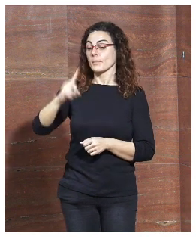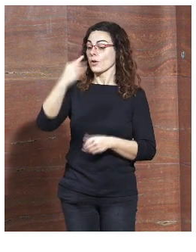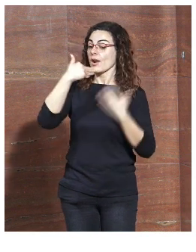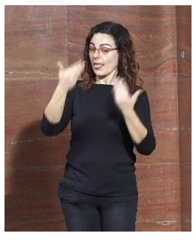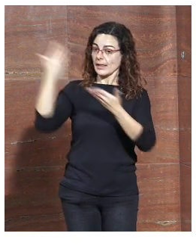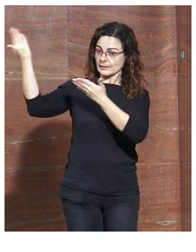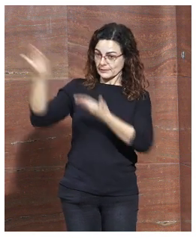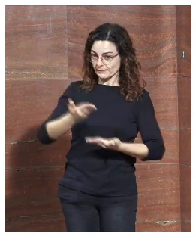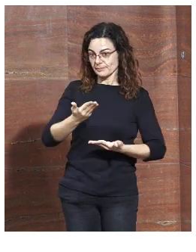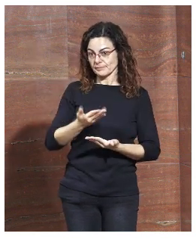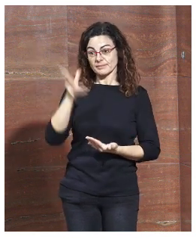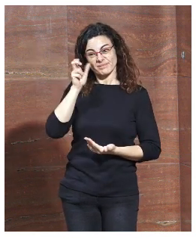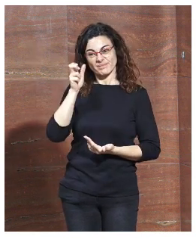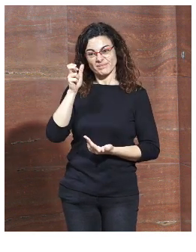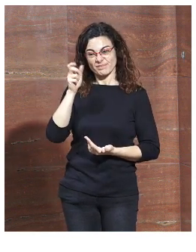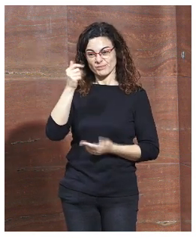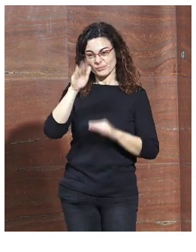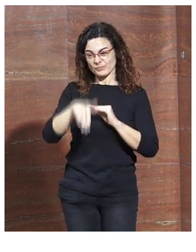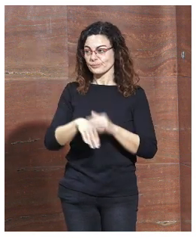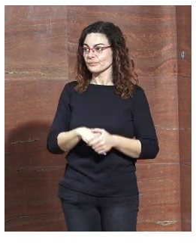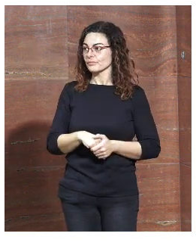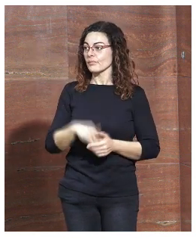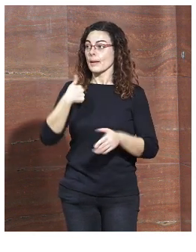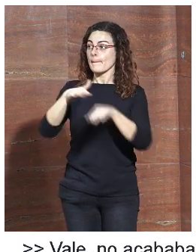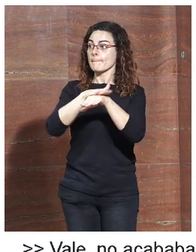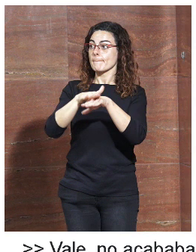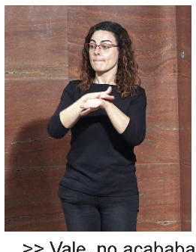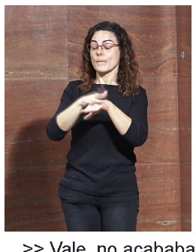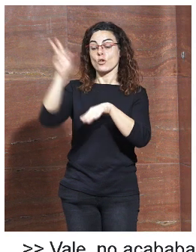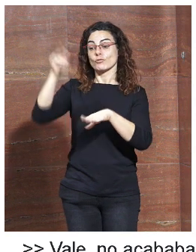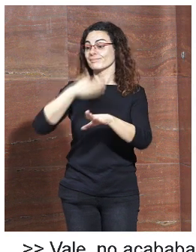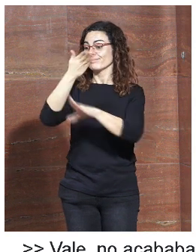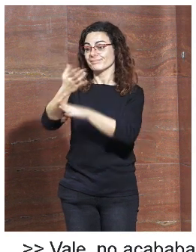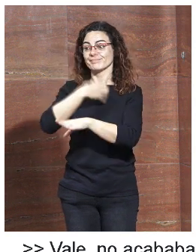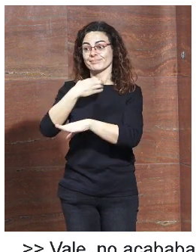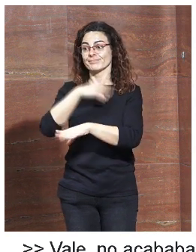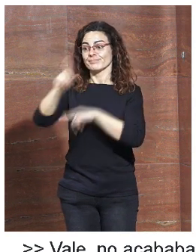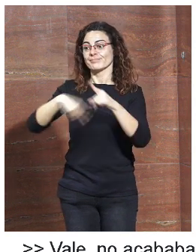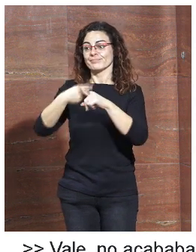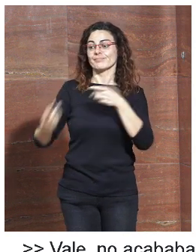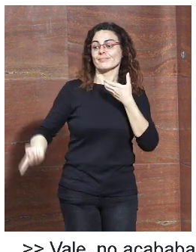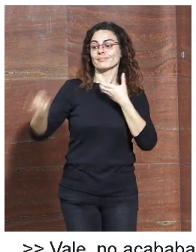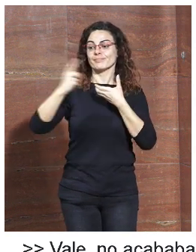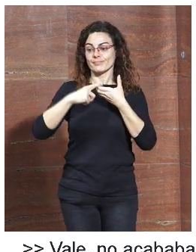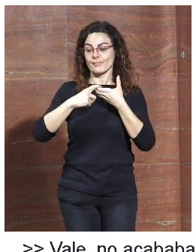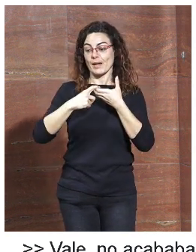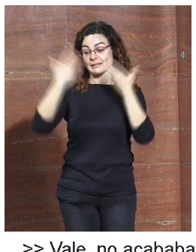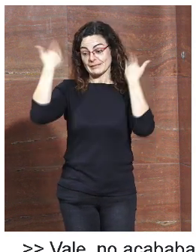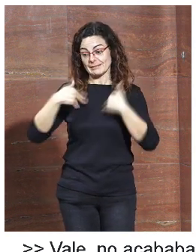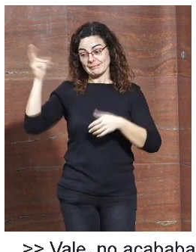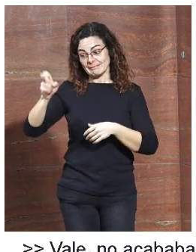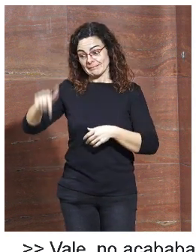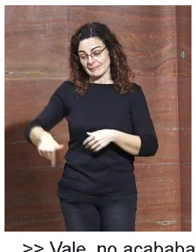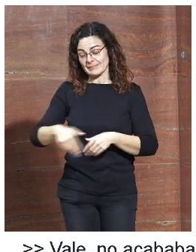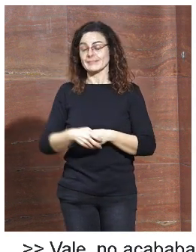invitación y disculpas por no poder asistir presencialmente y participar de cuerpo presente